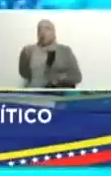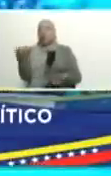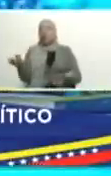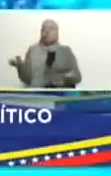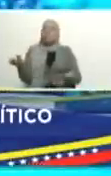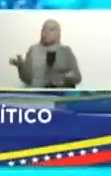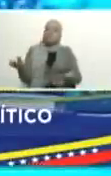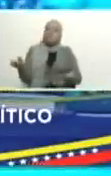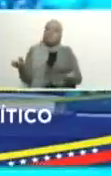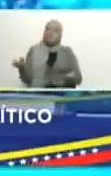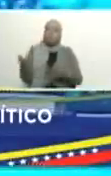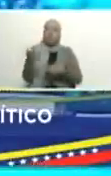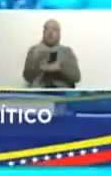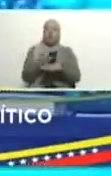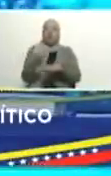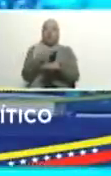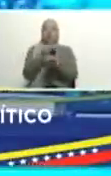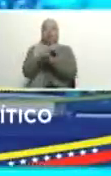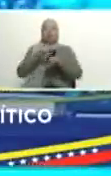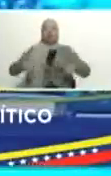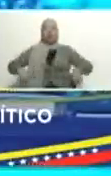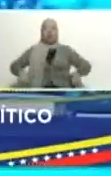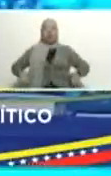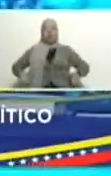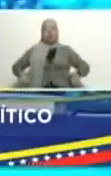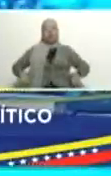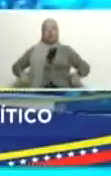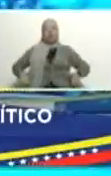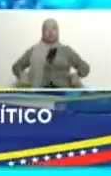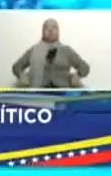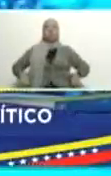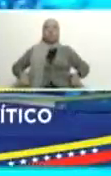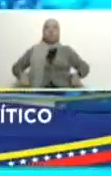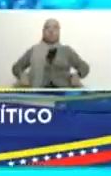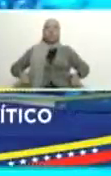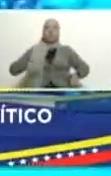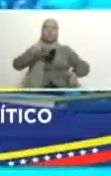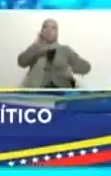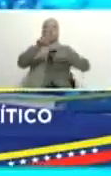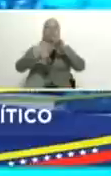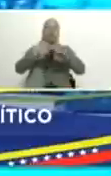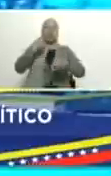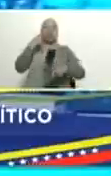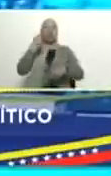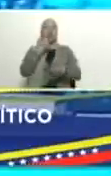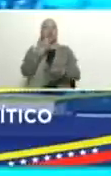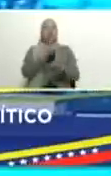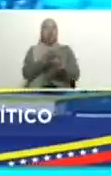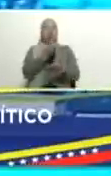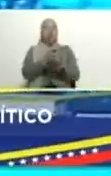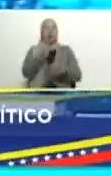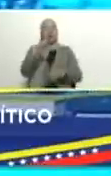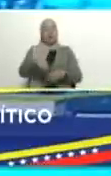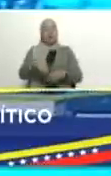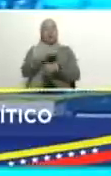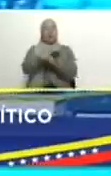El gobernador de Portuguesa, dije Monagas, ¿verdad? Monagas, Portuguesa.